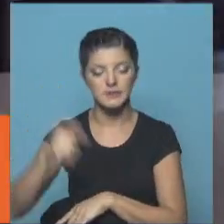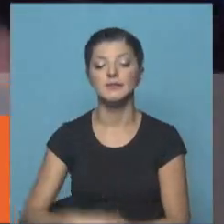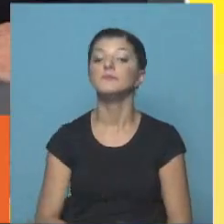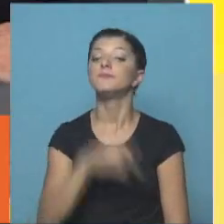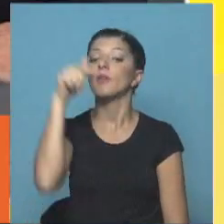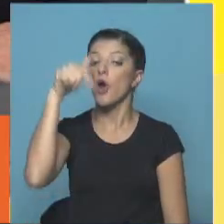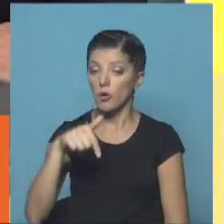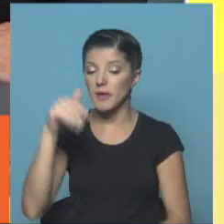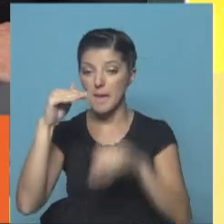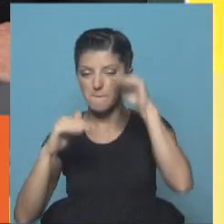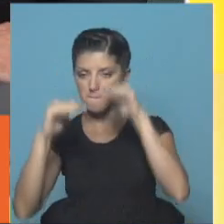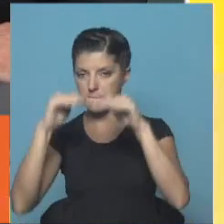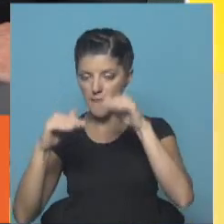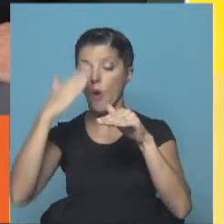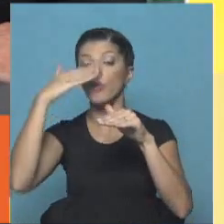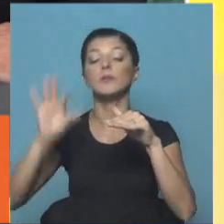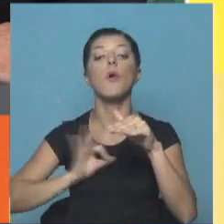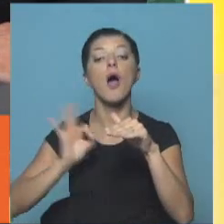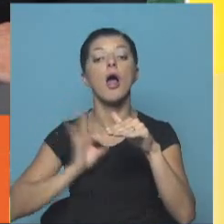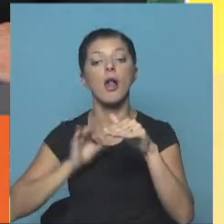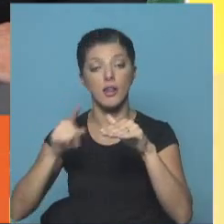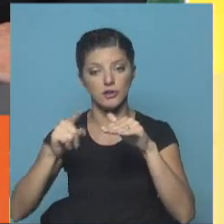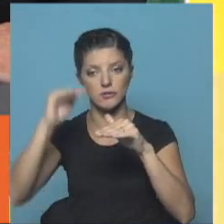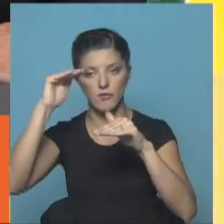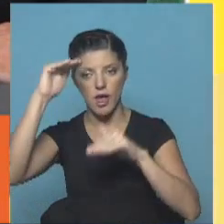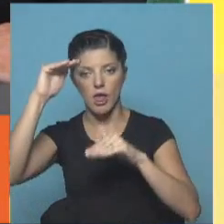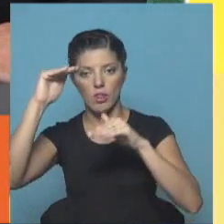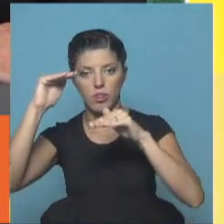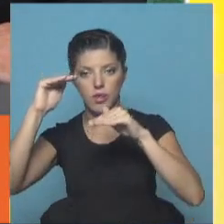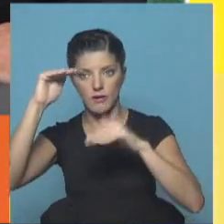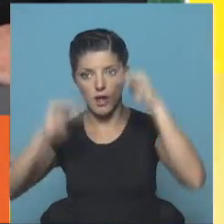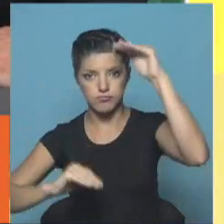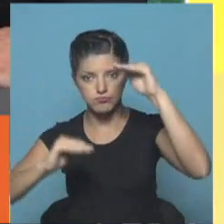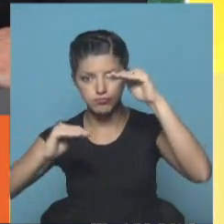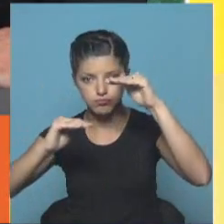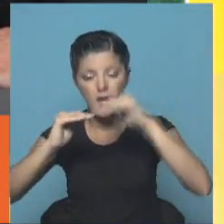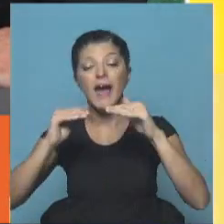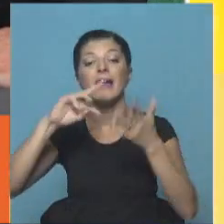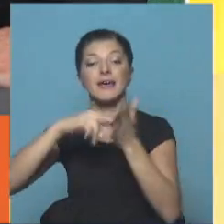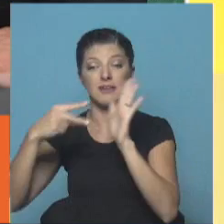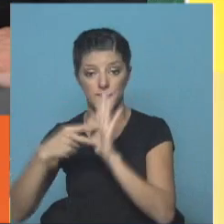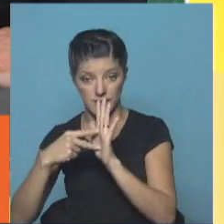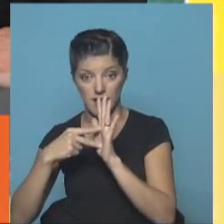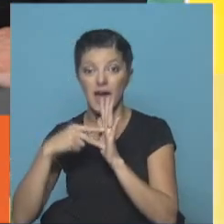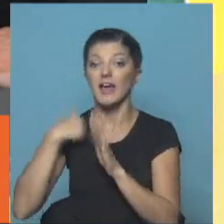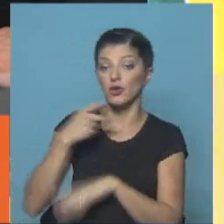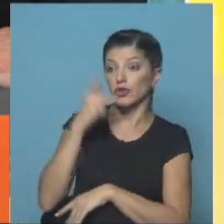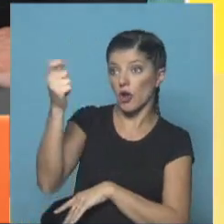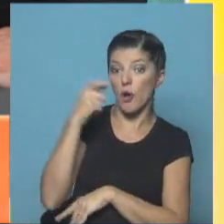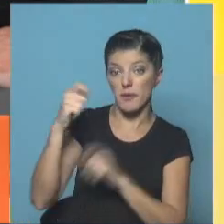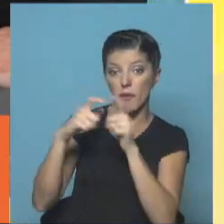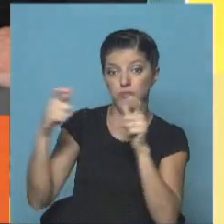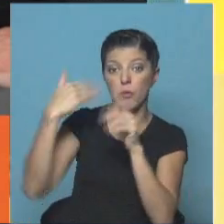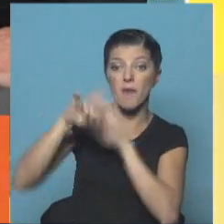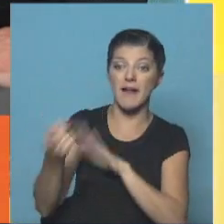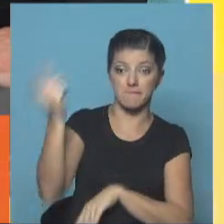prácticamente similar, es decir, en los últimos años ha sido similar el nivel. Quiere decir que quien aumentó más han sido las exportaciones europeas. Esto por la caída de